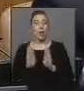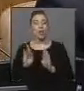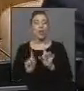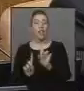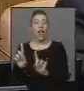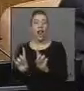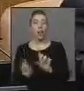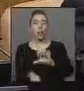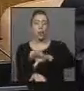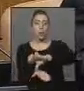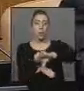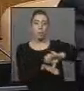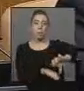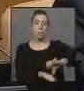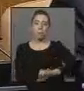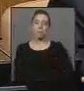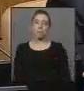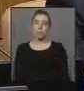algunos países.